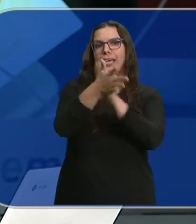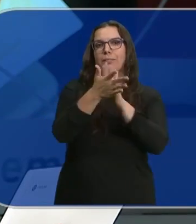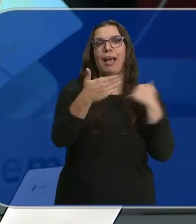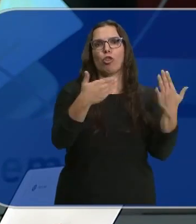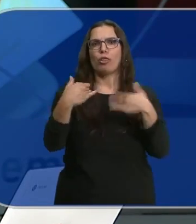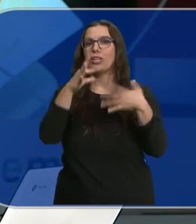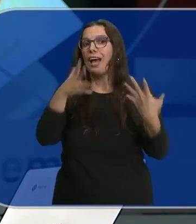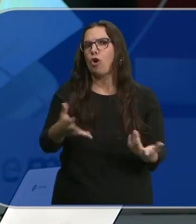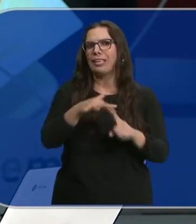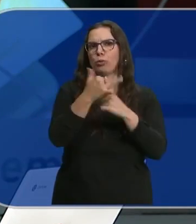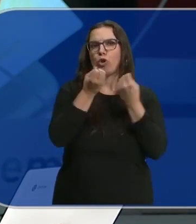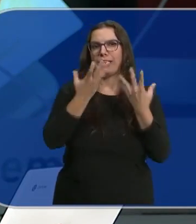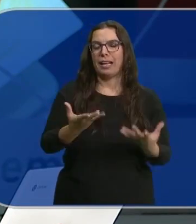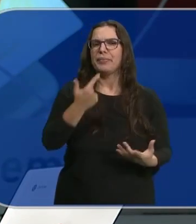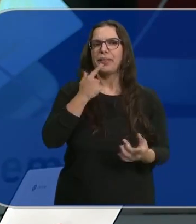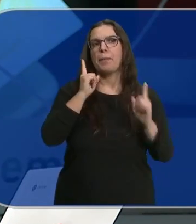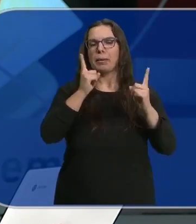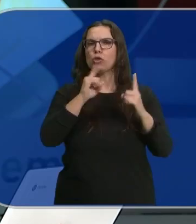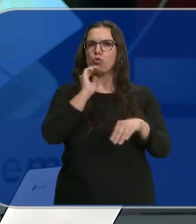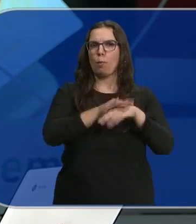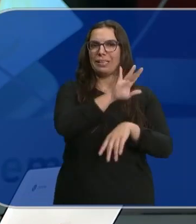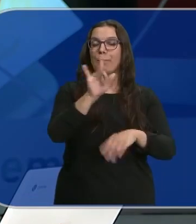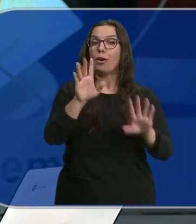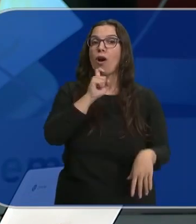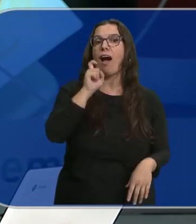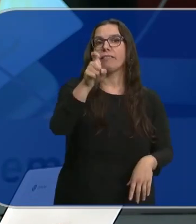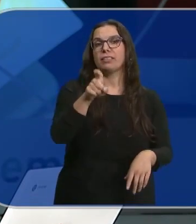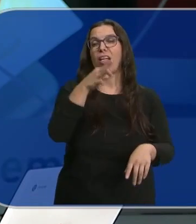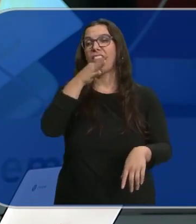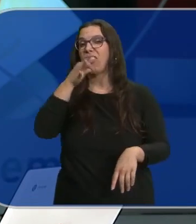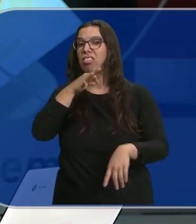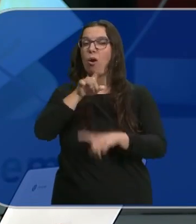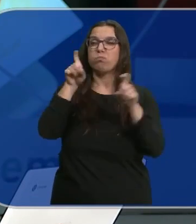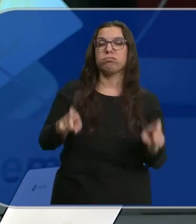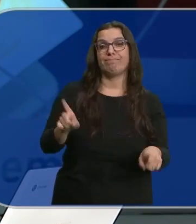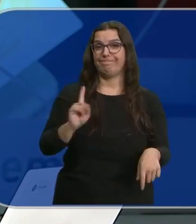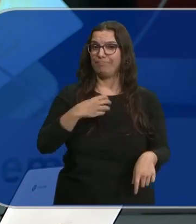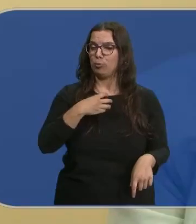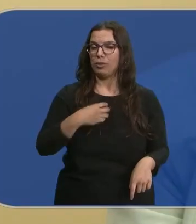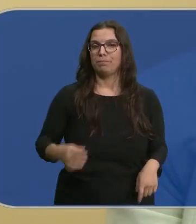las donaciones. Asegura que se cumplen las previsiones, pero advierte, no se puede bajar la guardia.